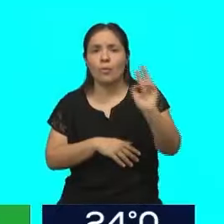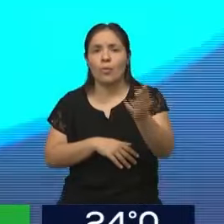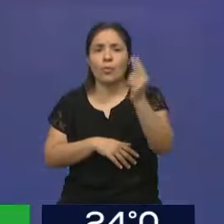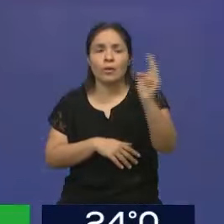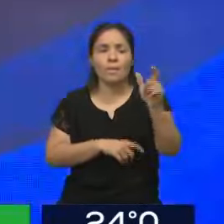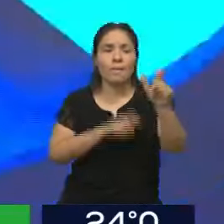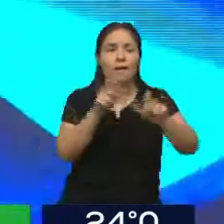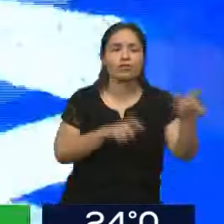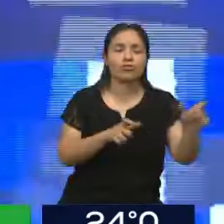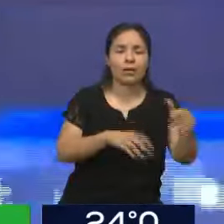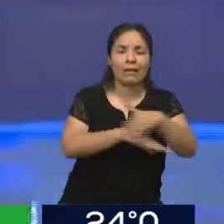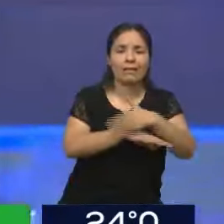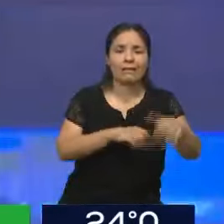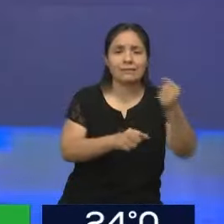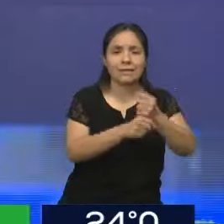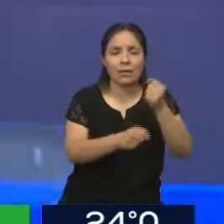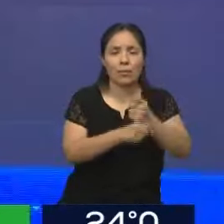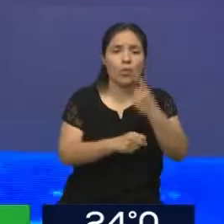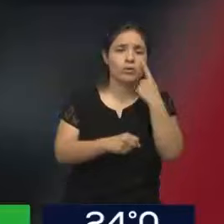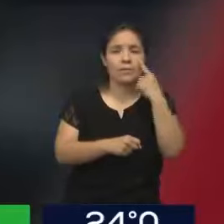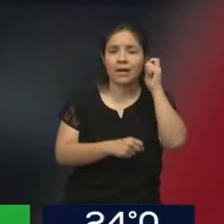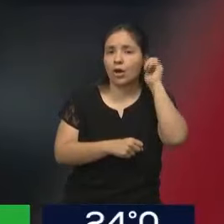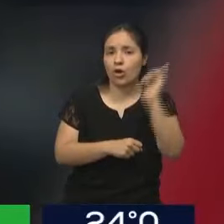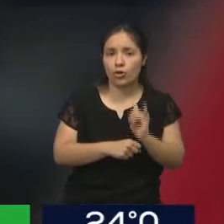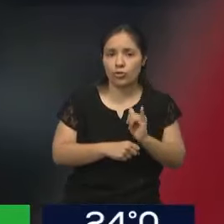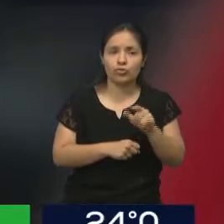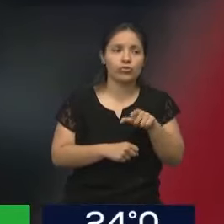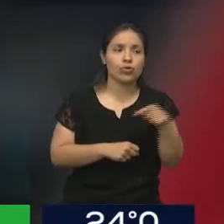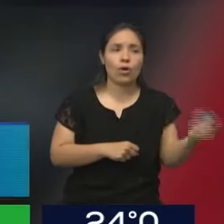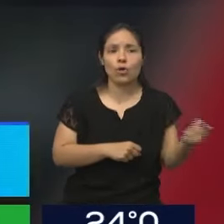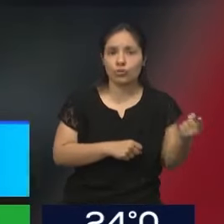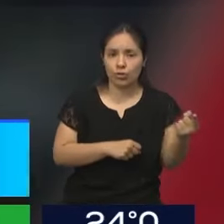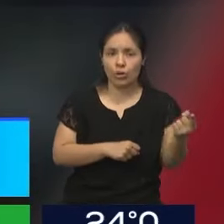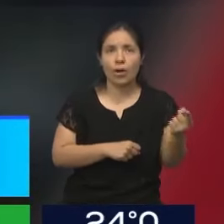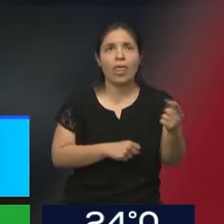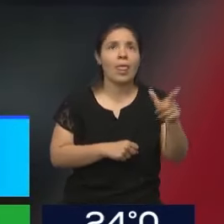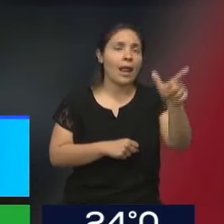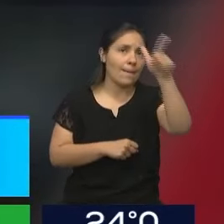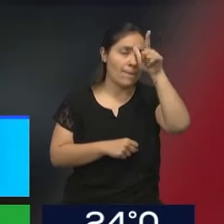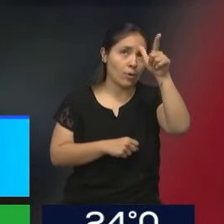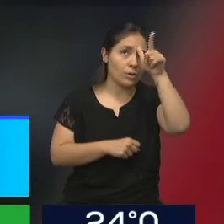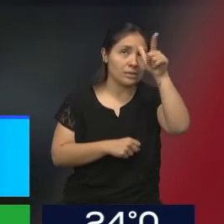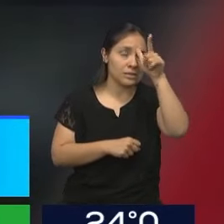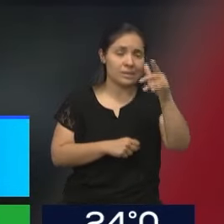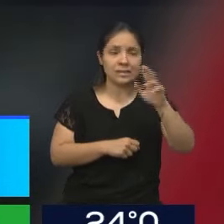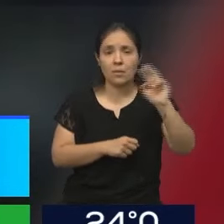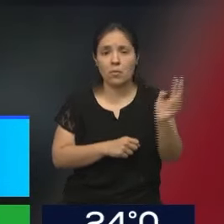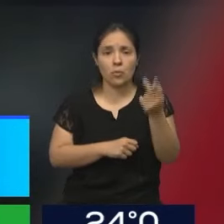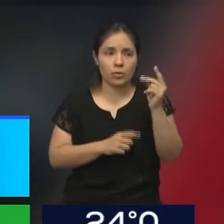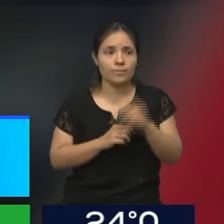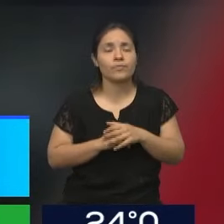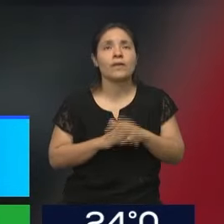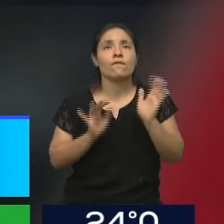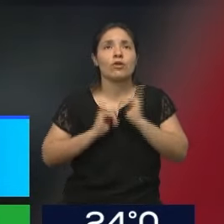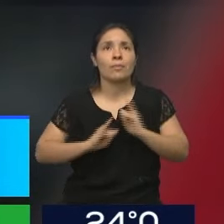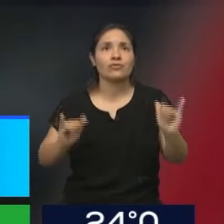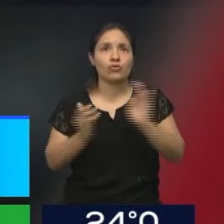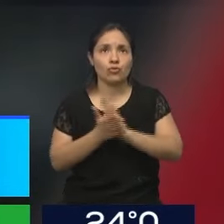tránsito, uno de la Municipalidad de Godoy Cruz y el restante de la policía, tiene novedades.